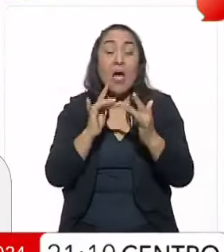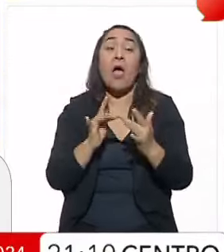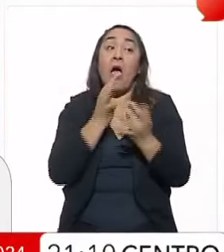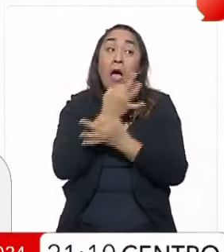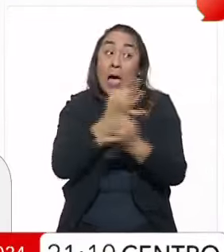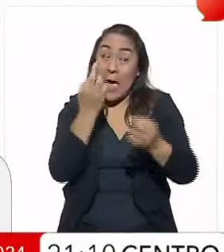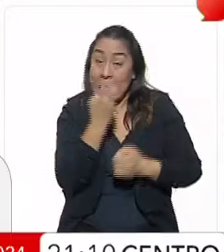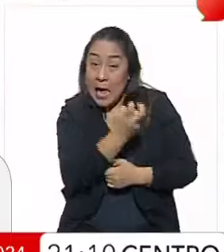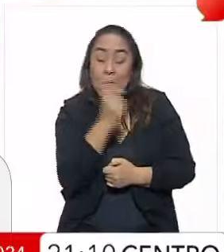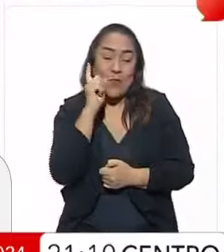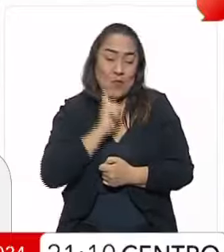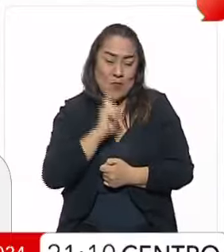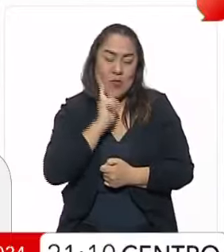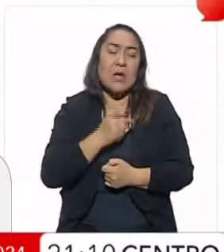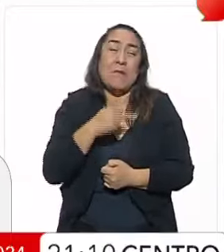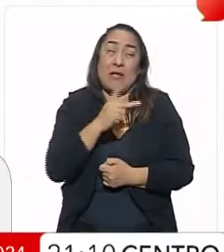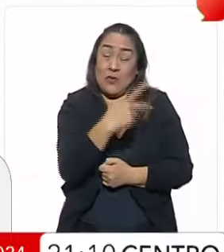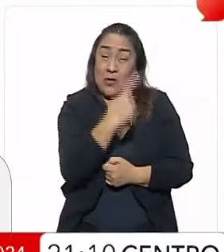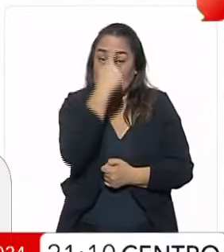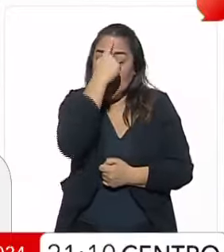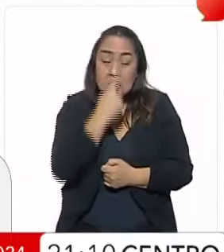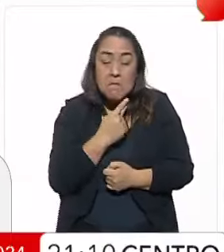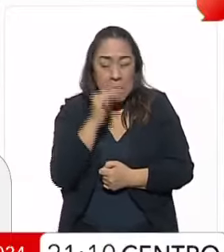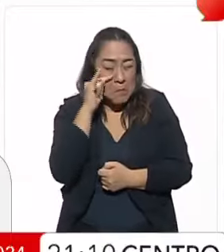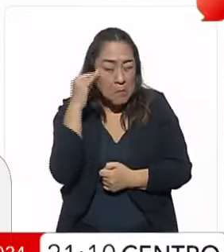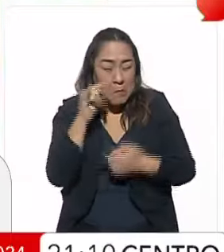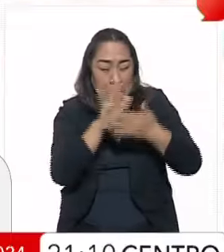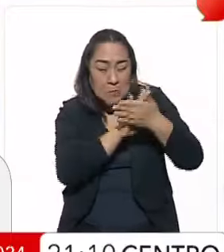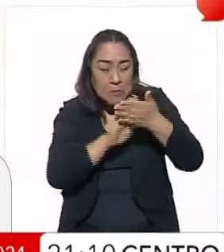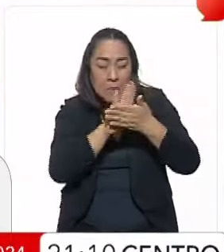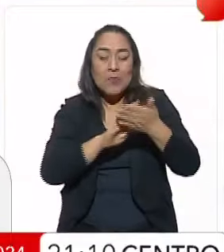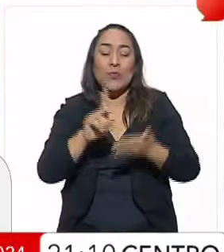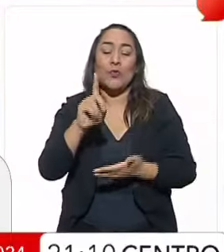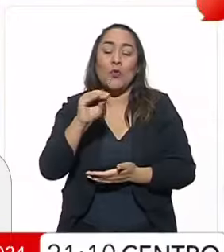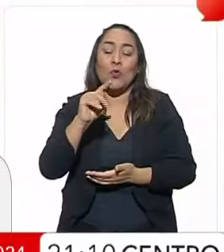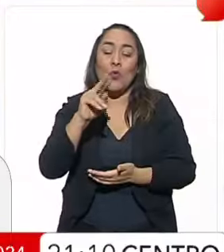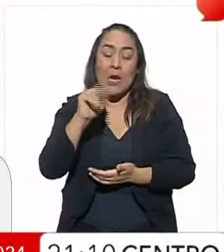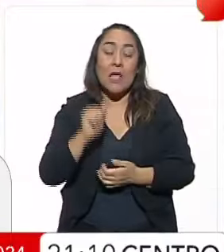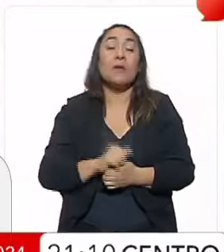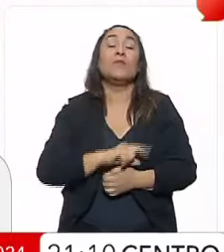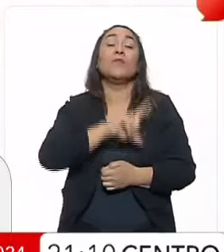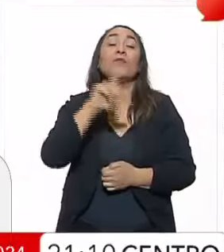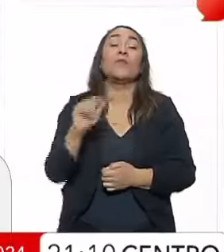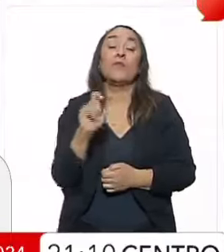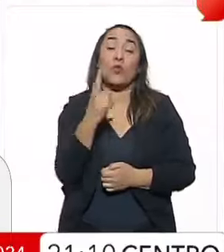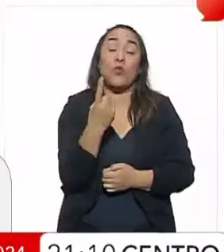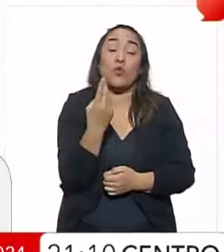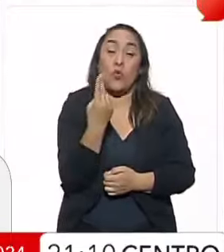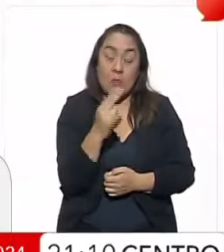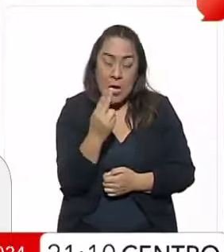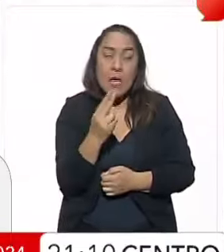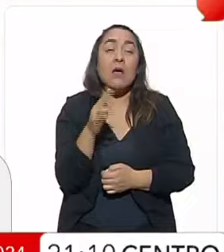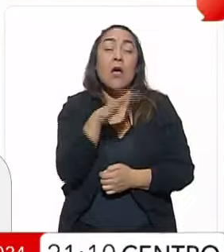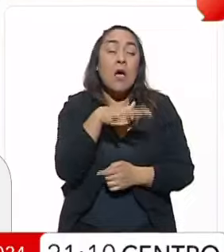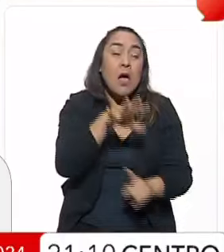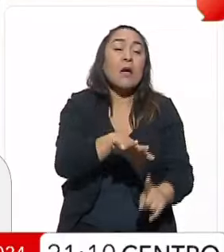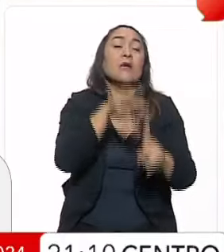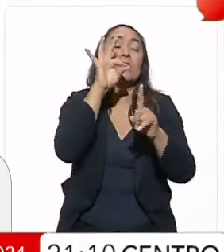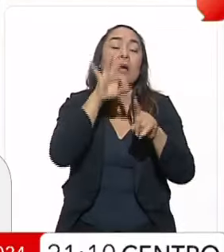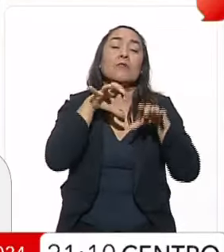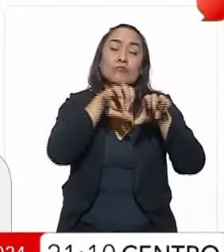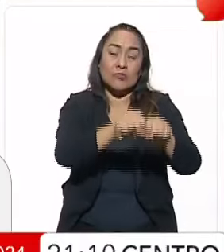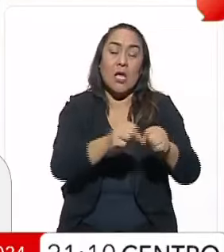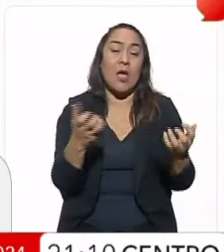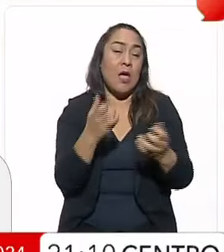anunciaba Marilyn Cot, aunque su perfil ya no es visible en Doctoralia. El día 21 de noviembre, Marilyn Cot fue localizada y detenida por